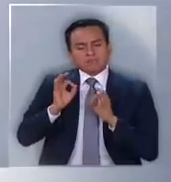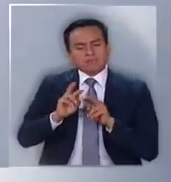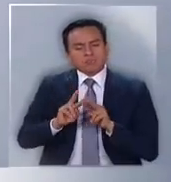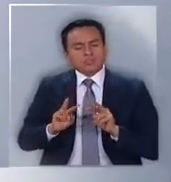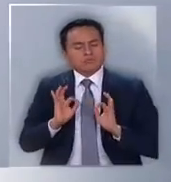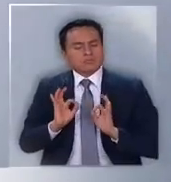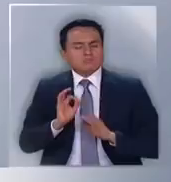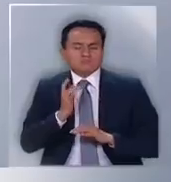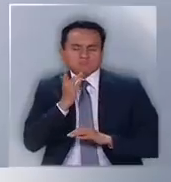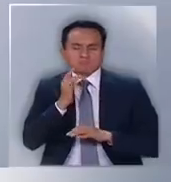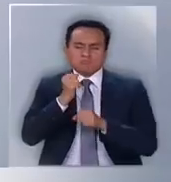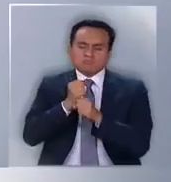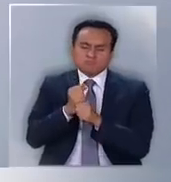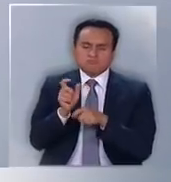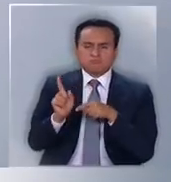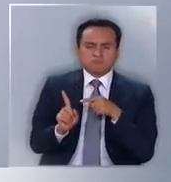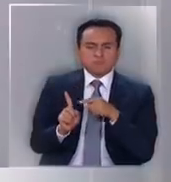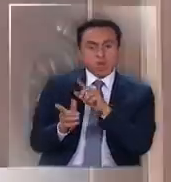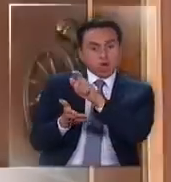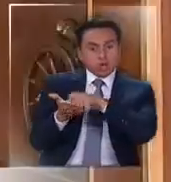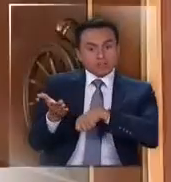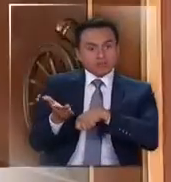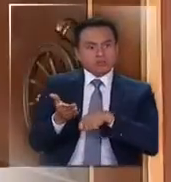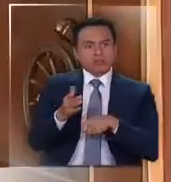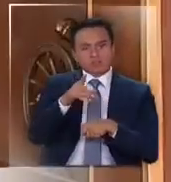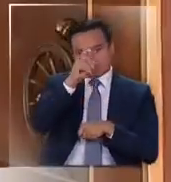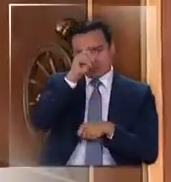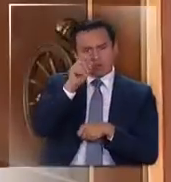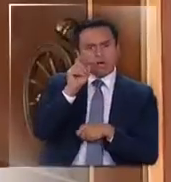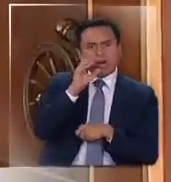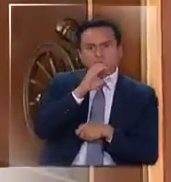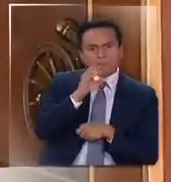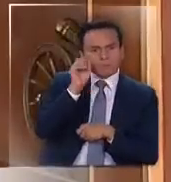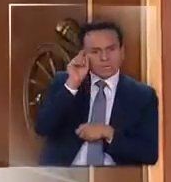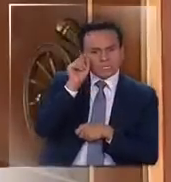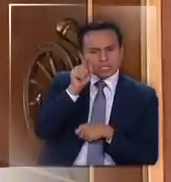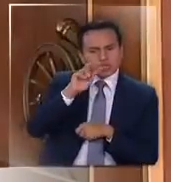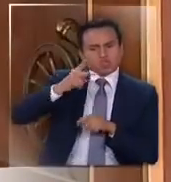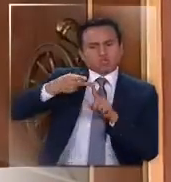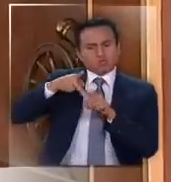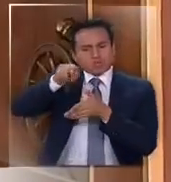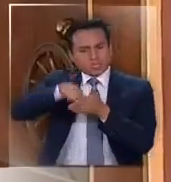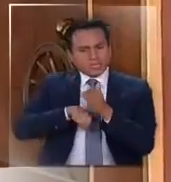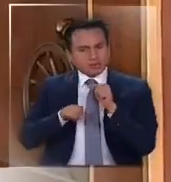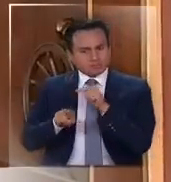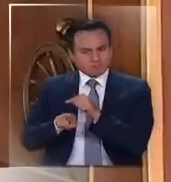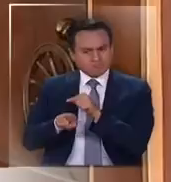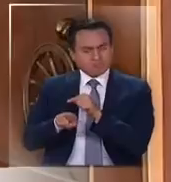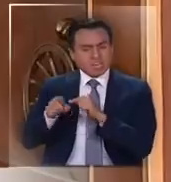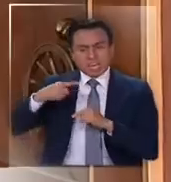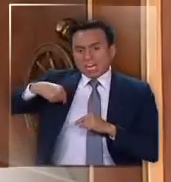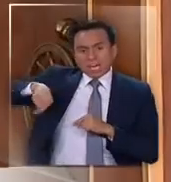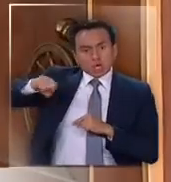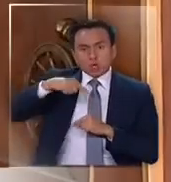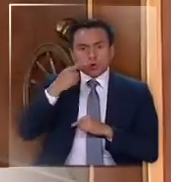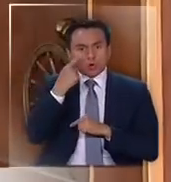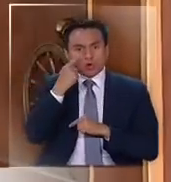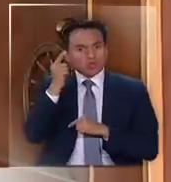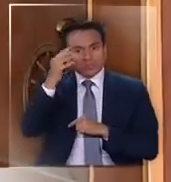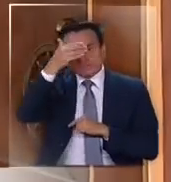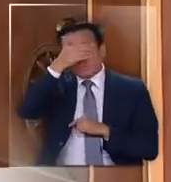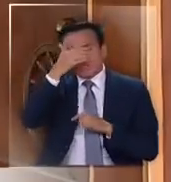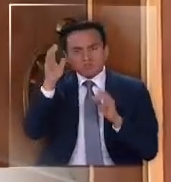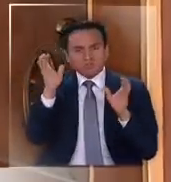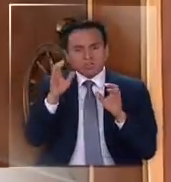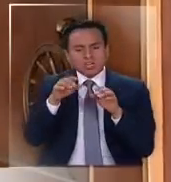trabajadores que fueron contratados por el sanatorio alemán, subcontratados, y ellos no tenían conocimiento de